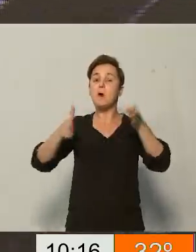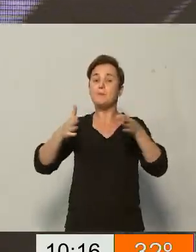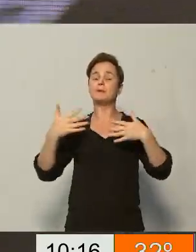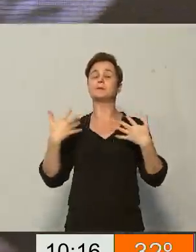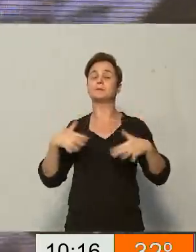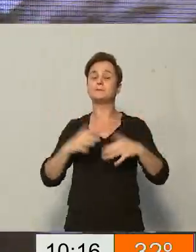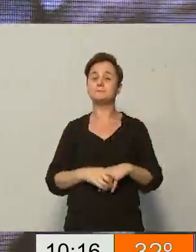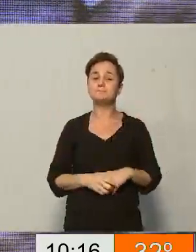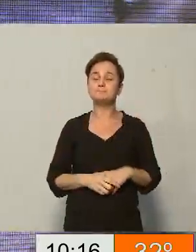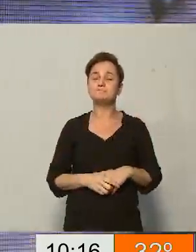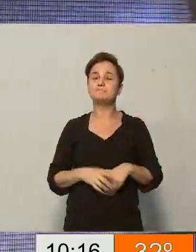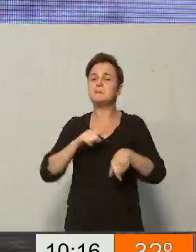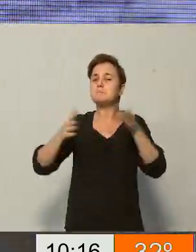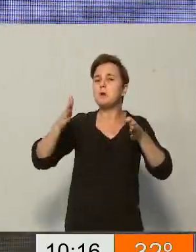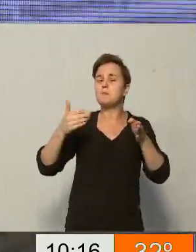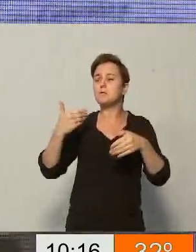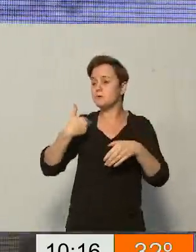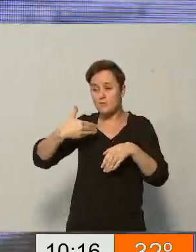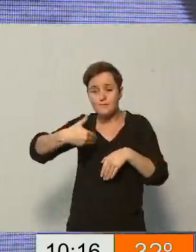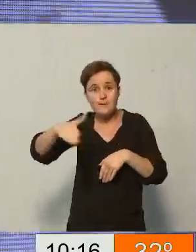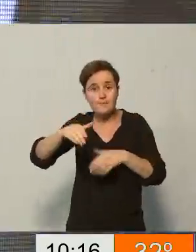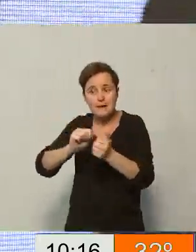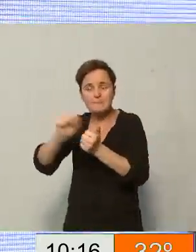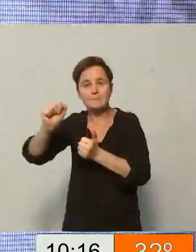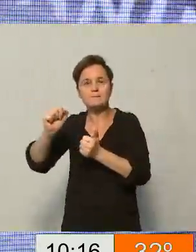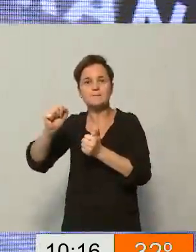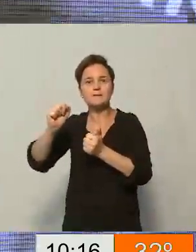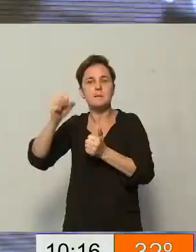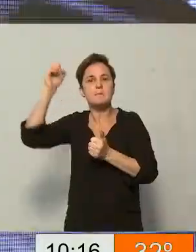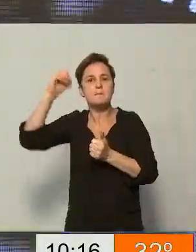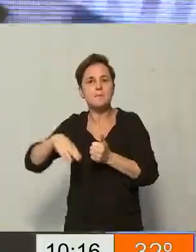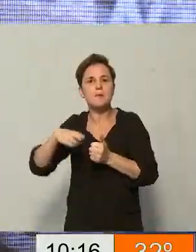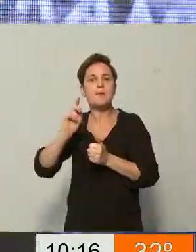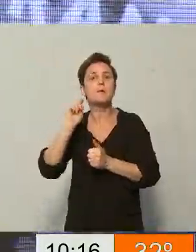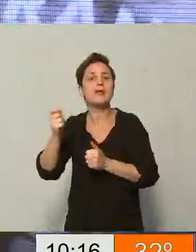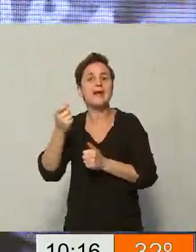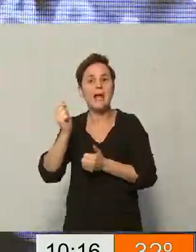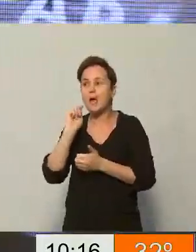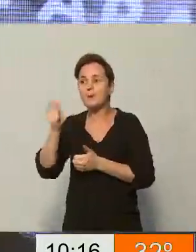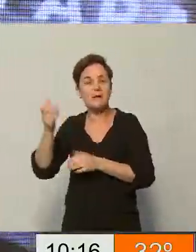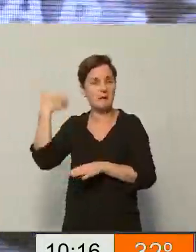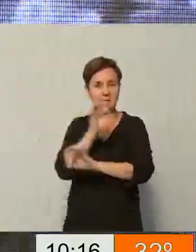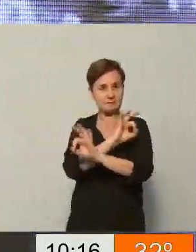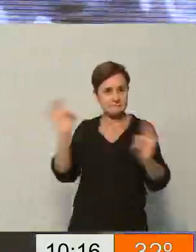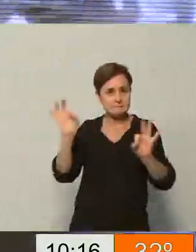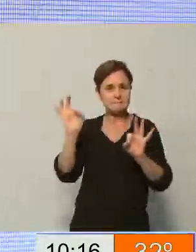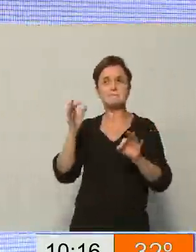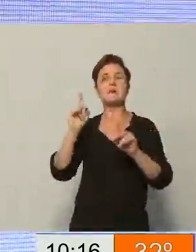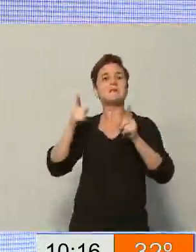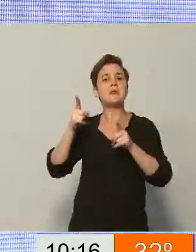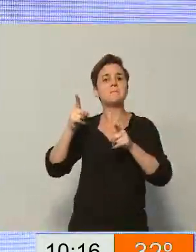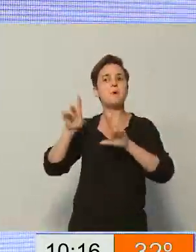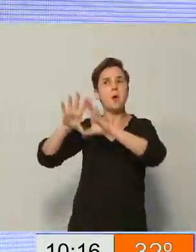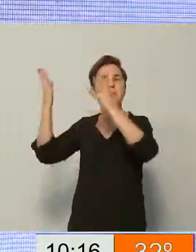recién cuando estaba finalizando mi carrera, aparecieron las cientibecas, ¿no? No había intercambios con el